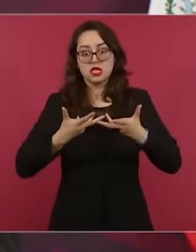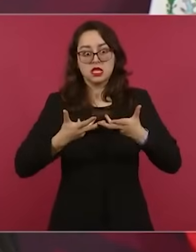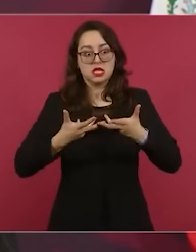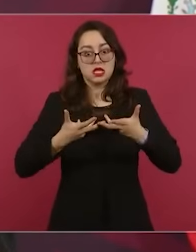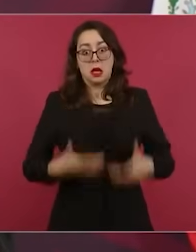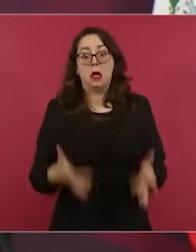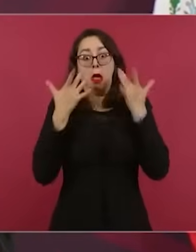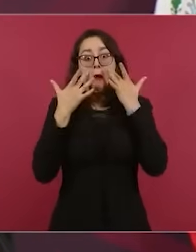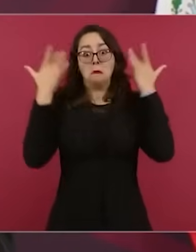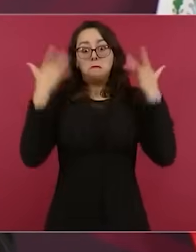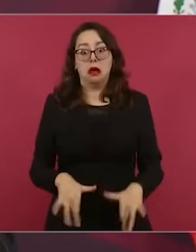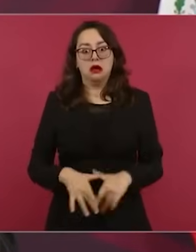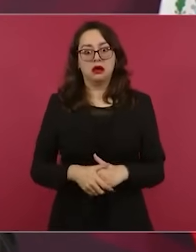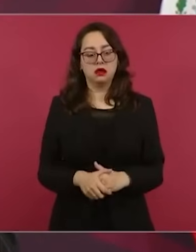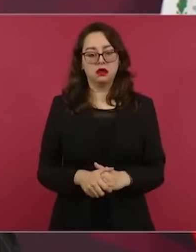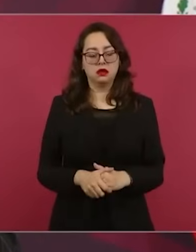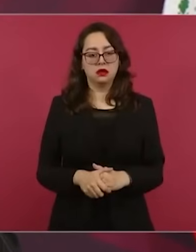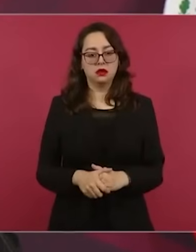Carmen Aristegui